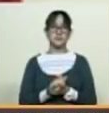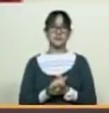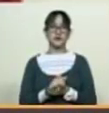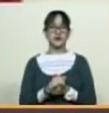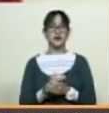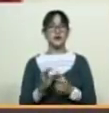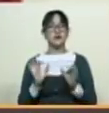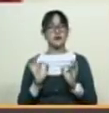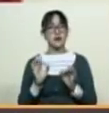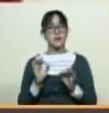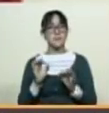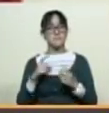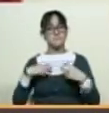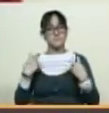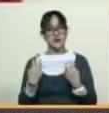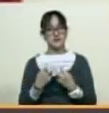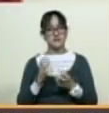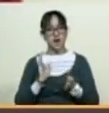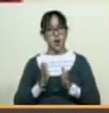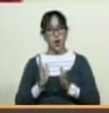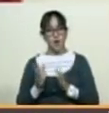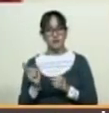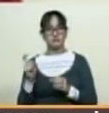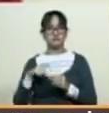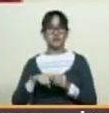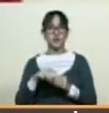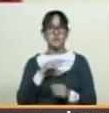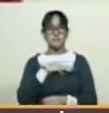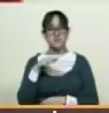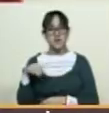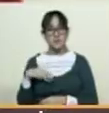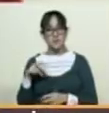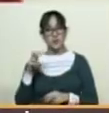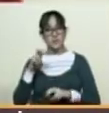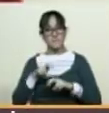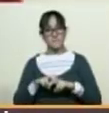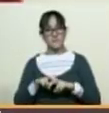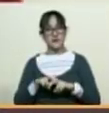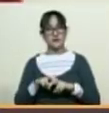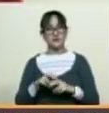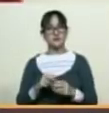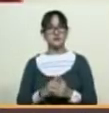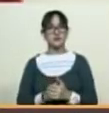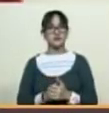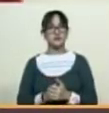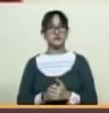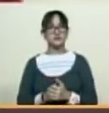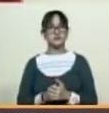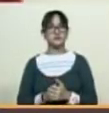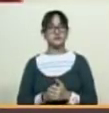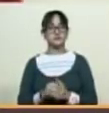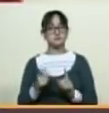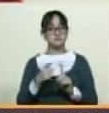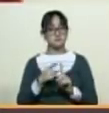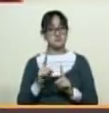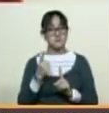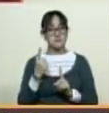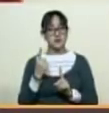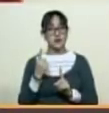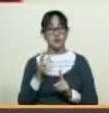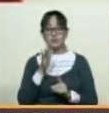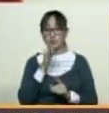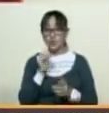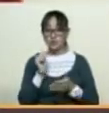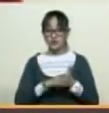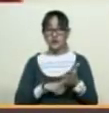la mesa en relación al orden de incorporación de los miembros de mesa. Primero se va al principal, si el principal no